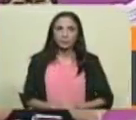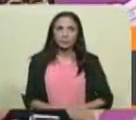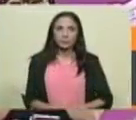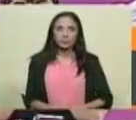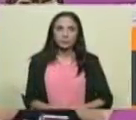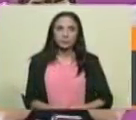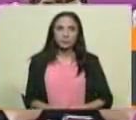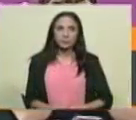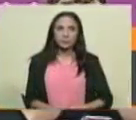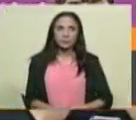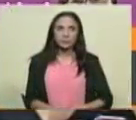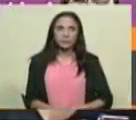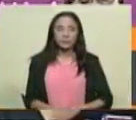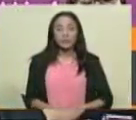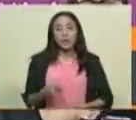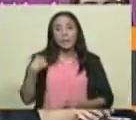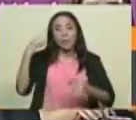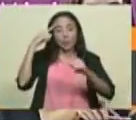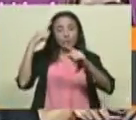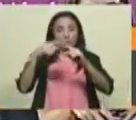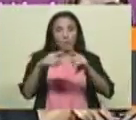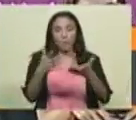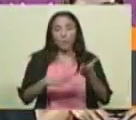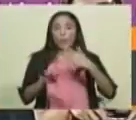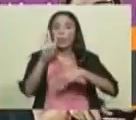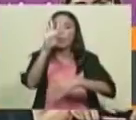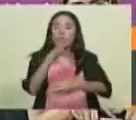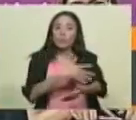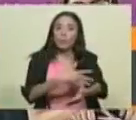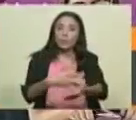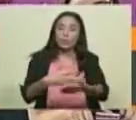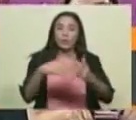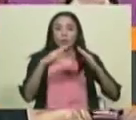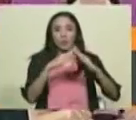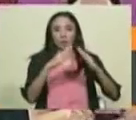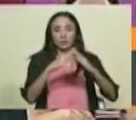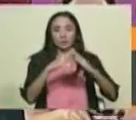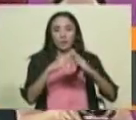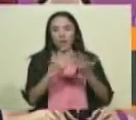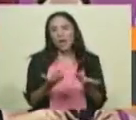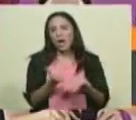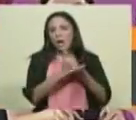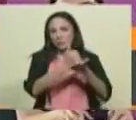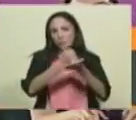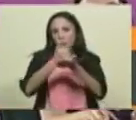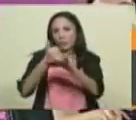Mi meta era 4 millones de hogares protegidos por el carnet de la patria.